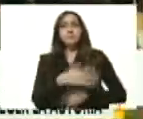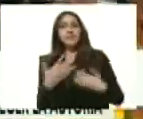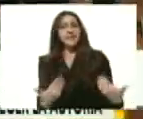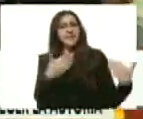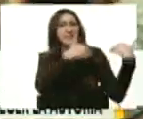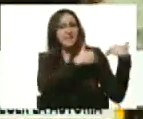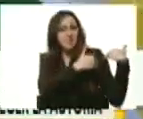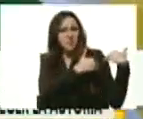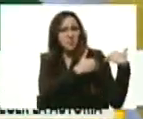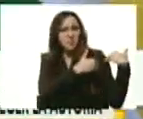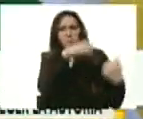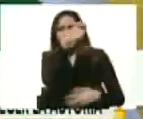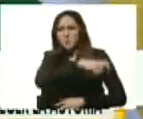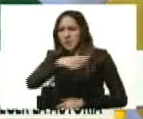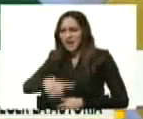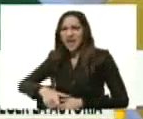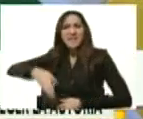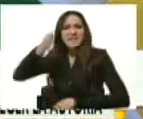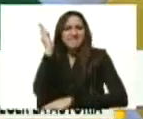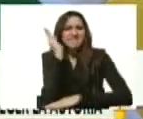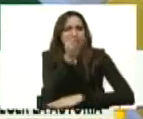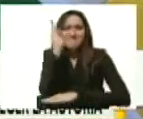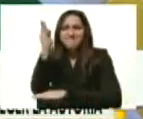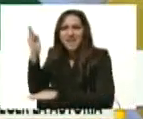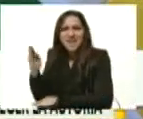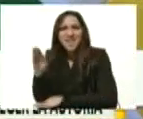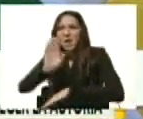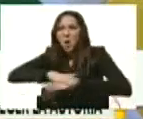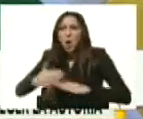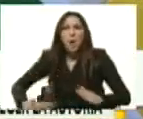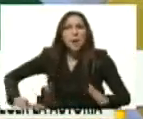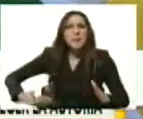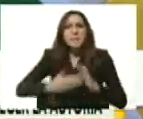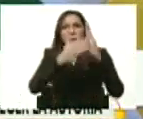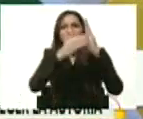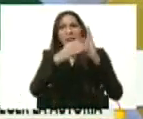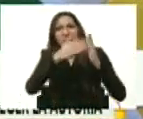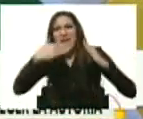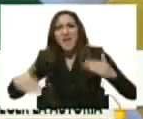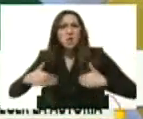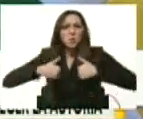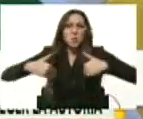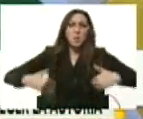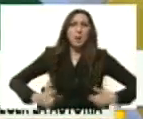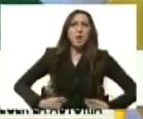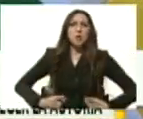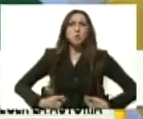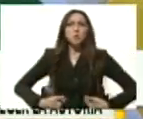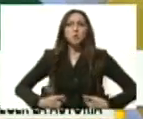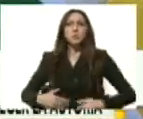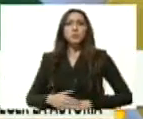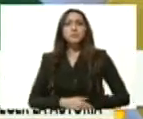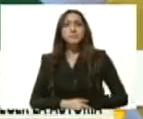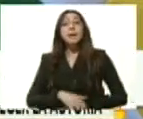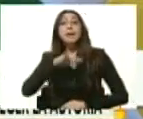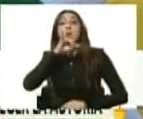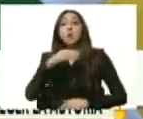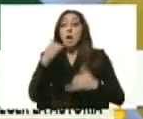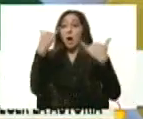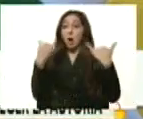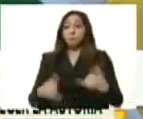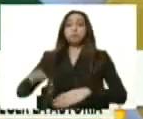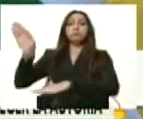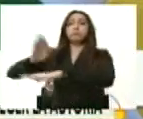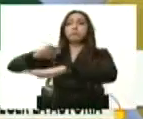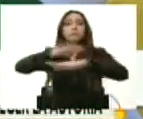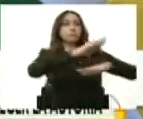Responsabilidades y sanciones de estas graves violaciones de derechos humanos. La historia hoy nos convoca a